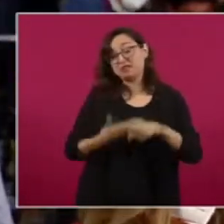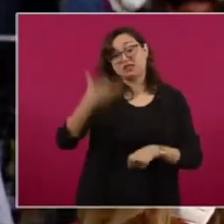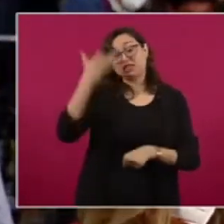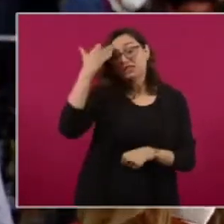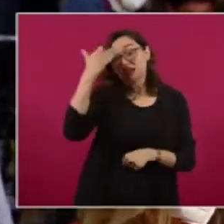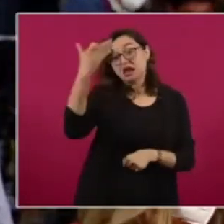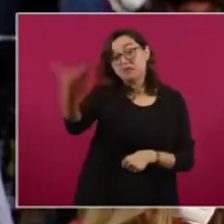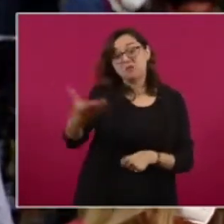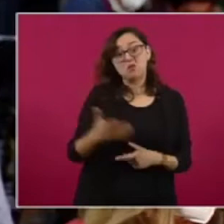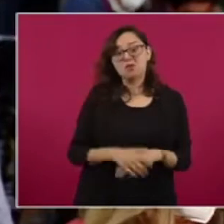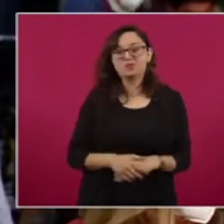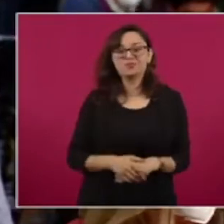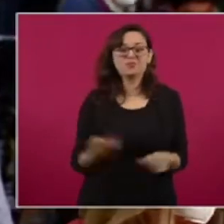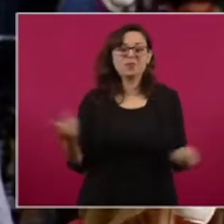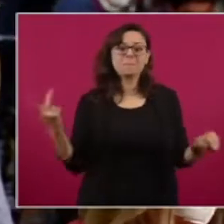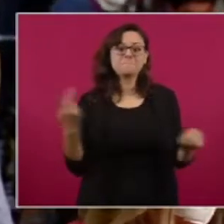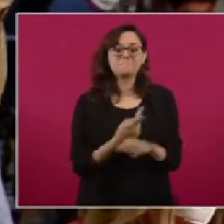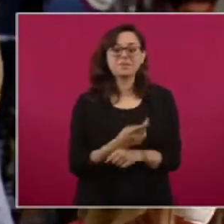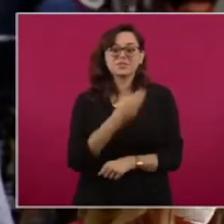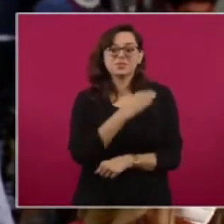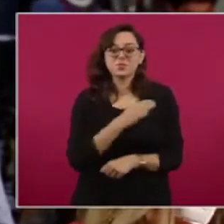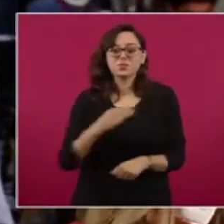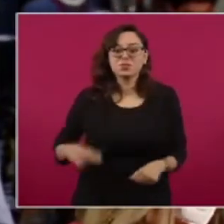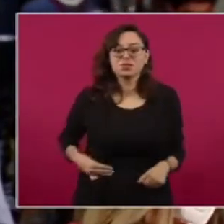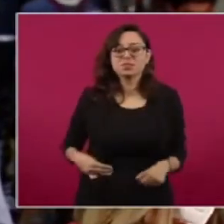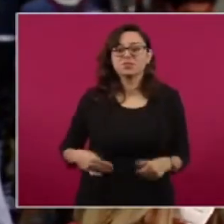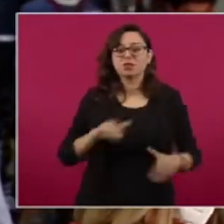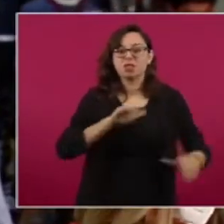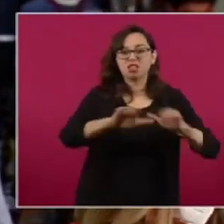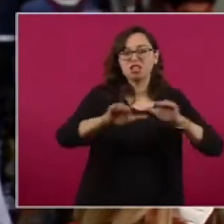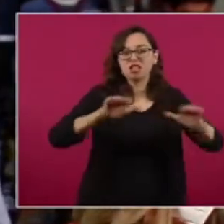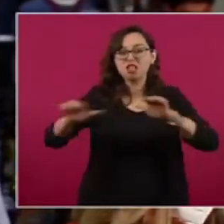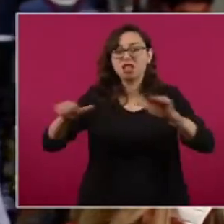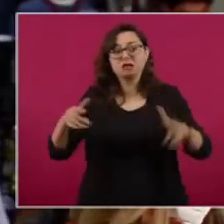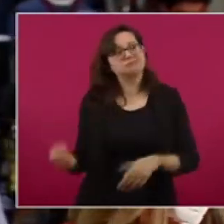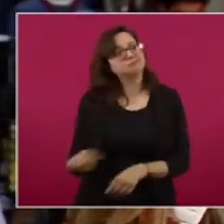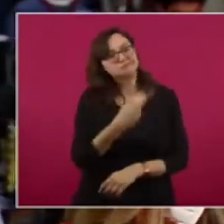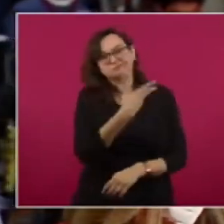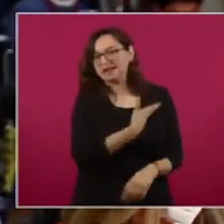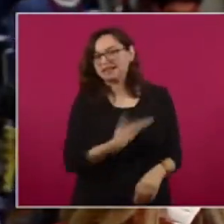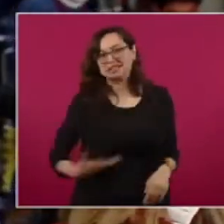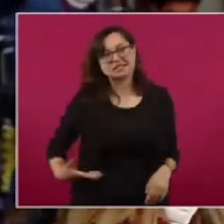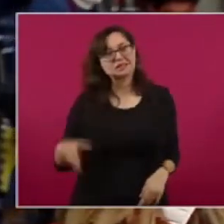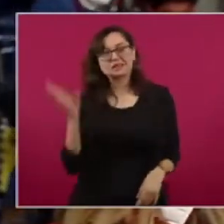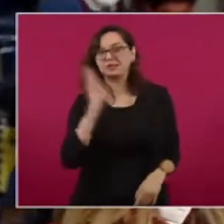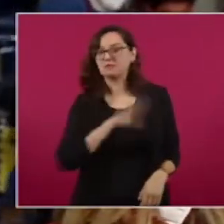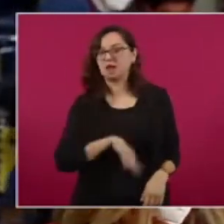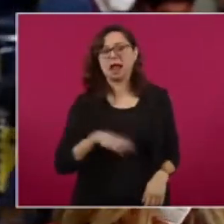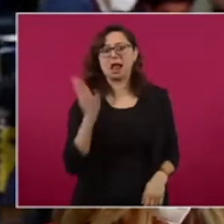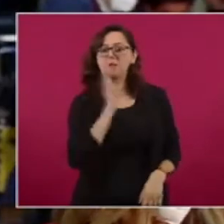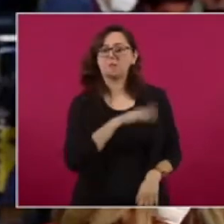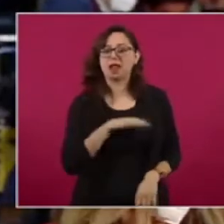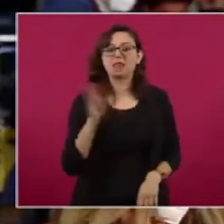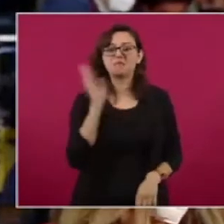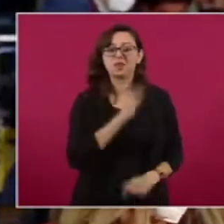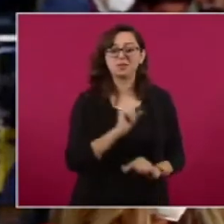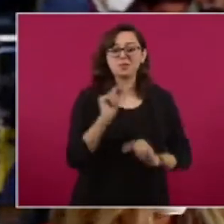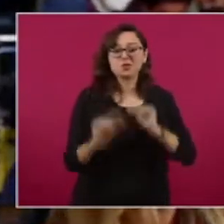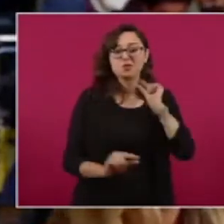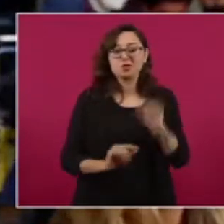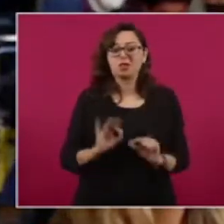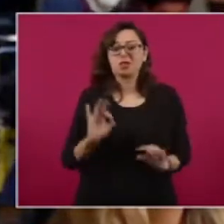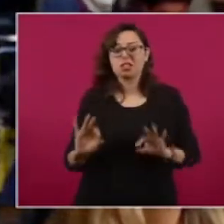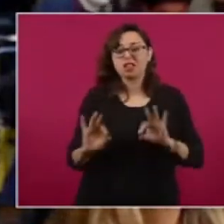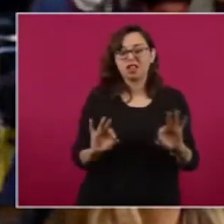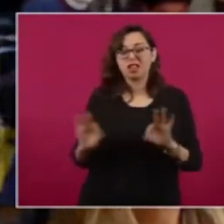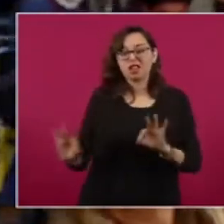para precisamente seguir sobre ese golpe blando que traen. Entonces, presidente, ¿qué podríamos hacer o qué se puede hacer